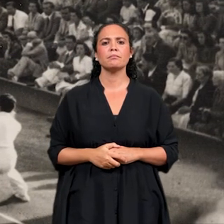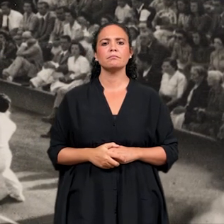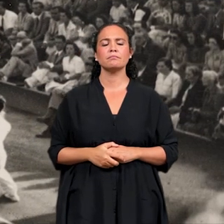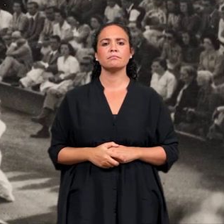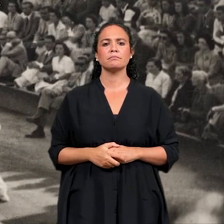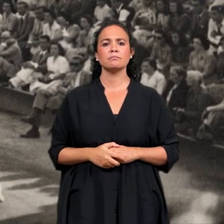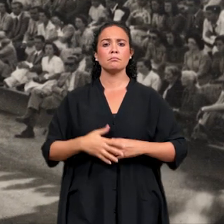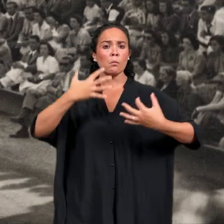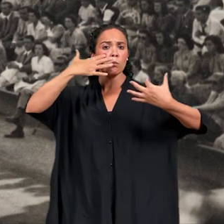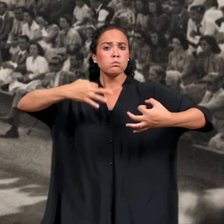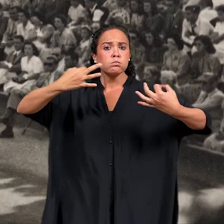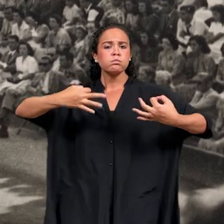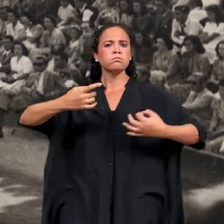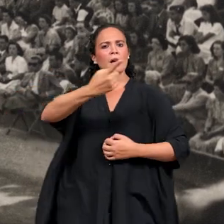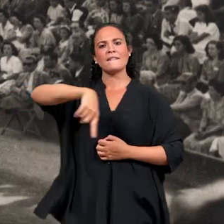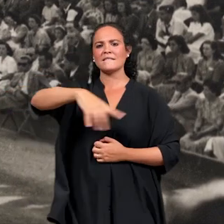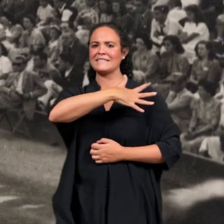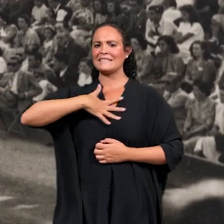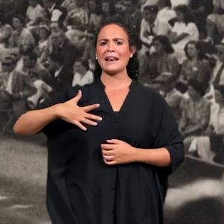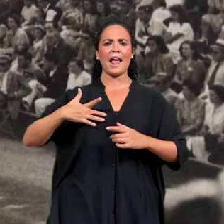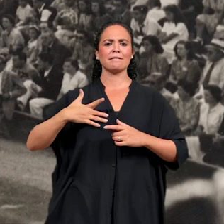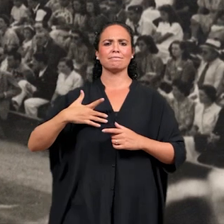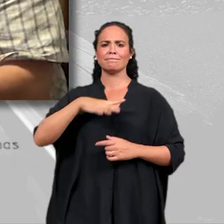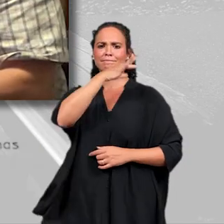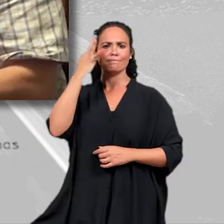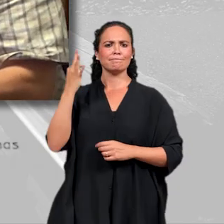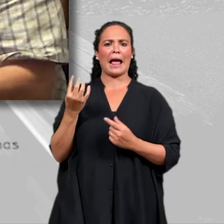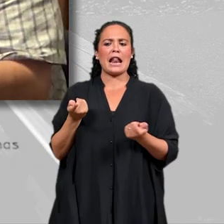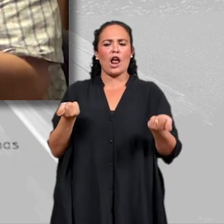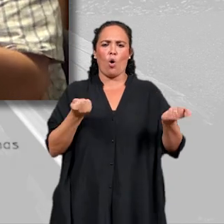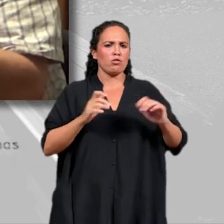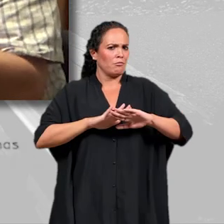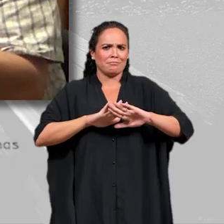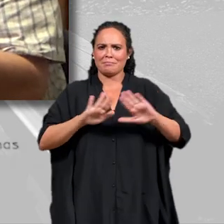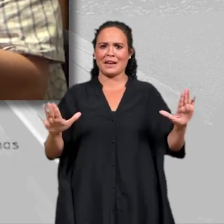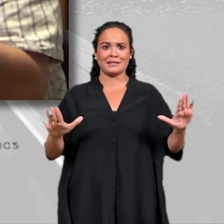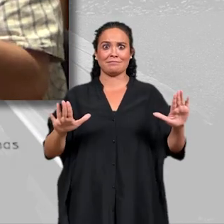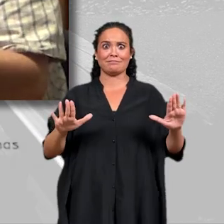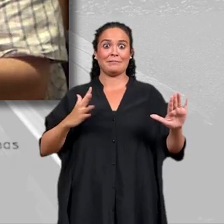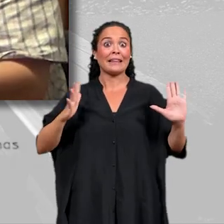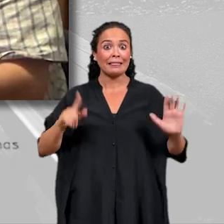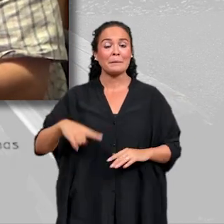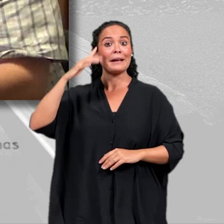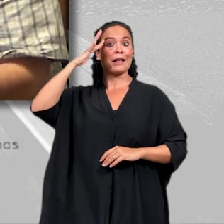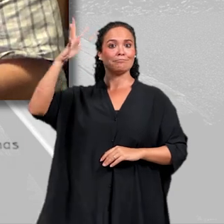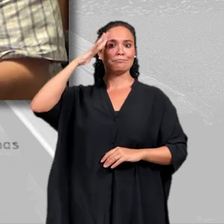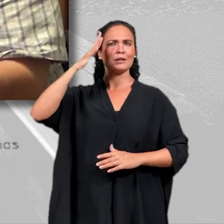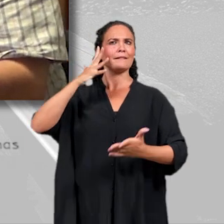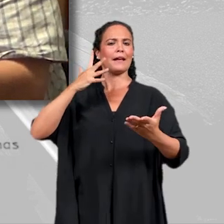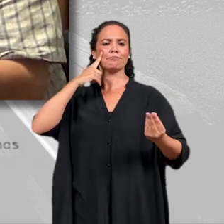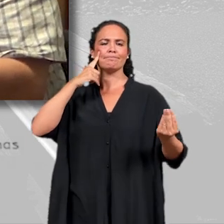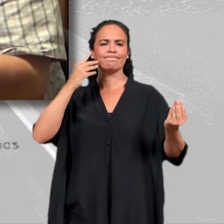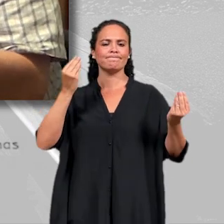Evidentemente eran partidarios del negocio puro y duro, y con las expectativas levantadas